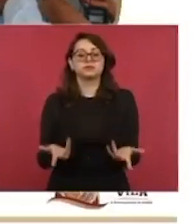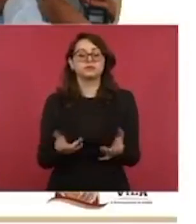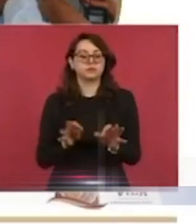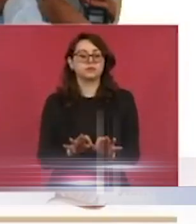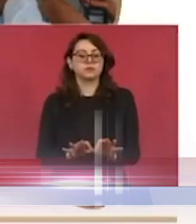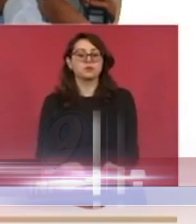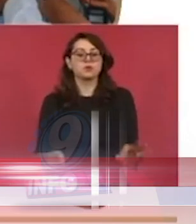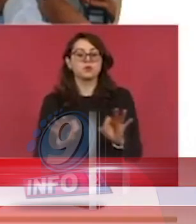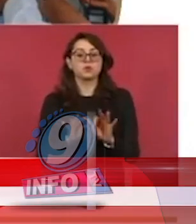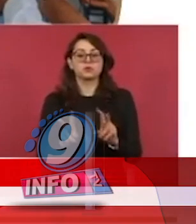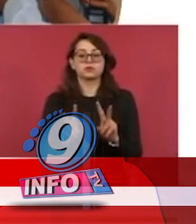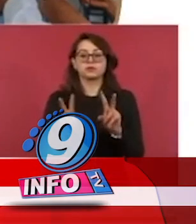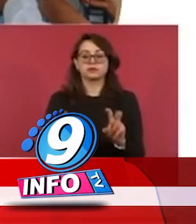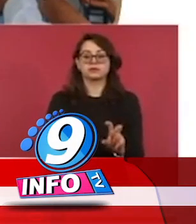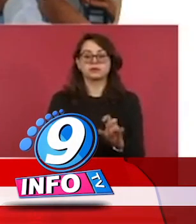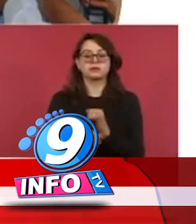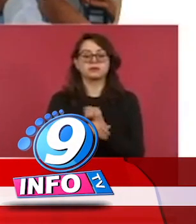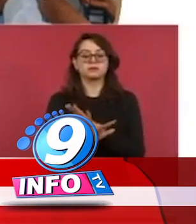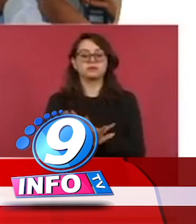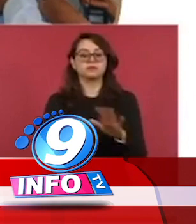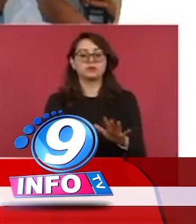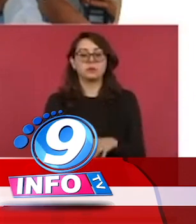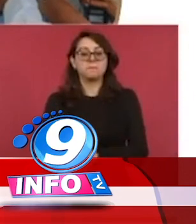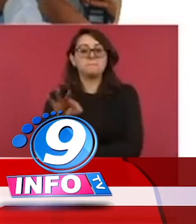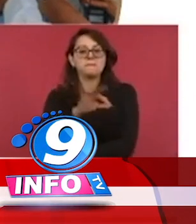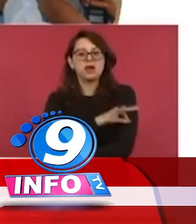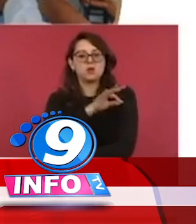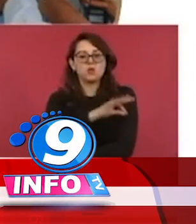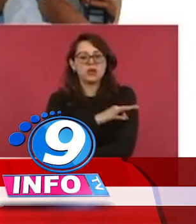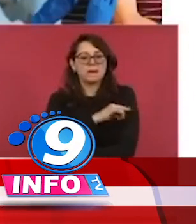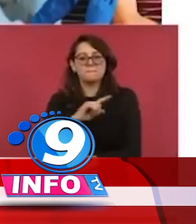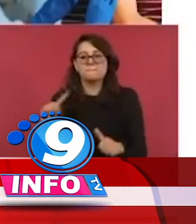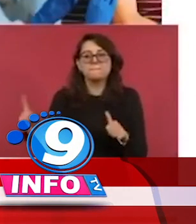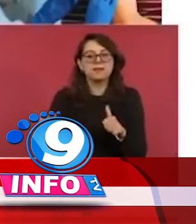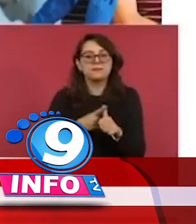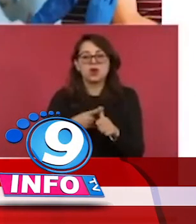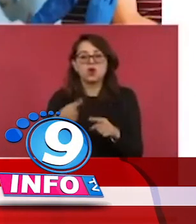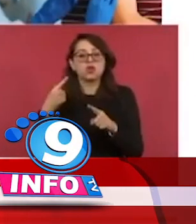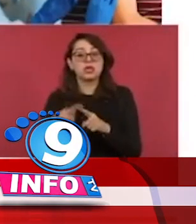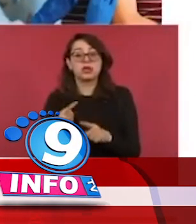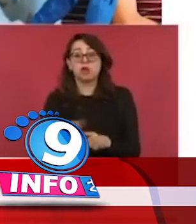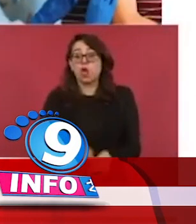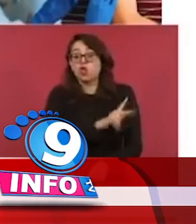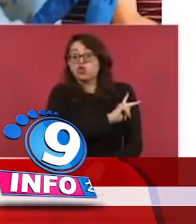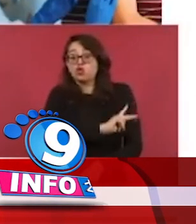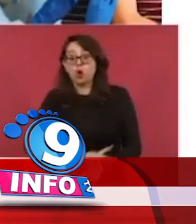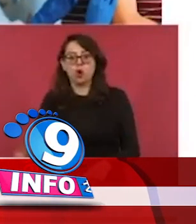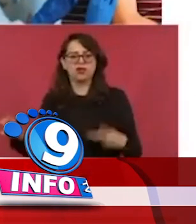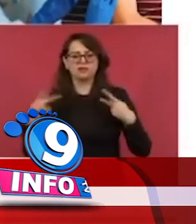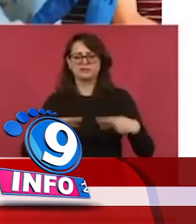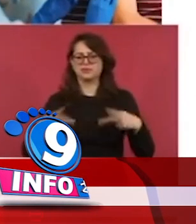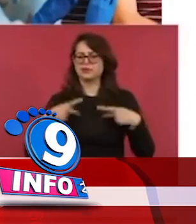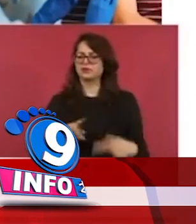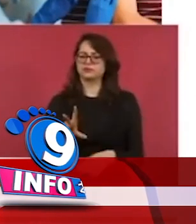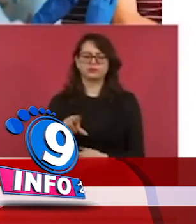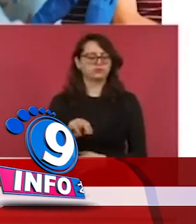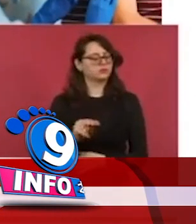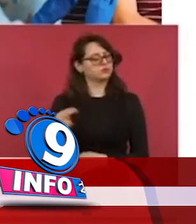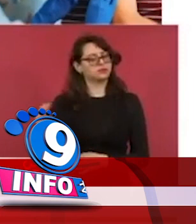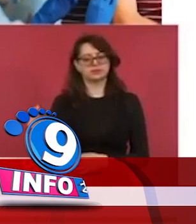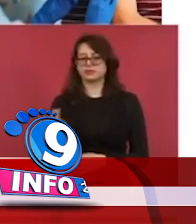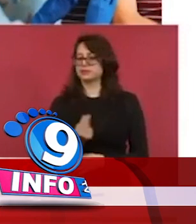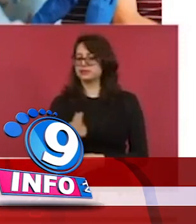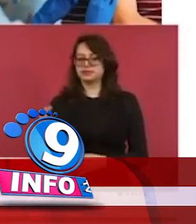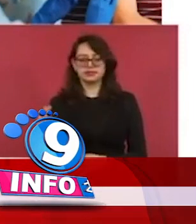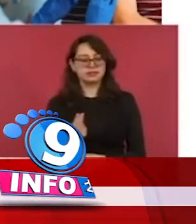a las personas y me pasa la siguiente que este tipo de vacunación no es una vacunación universal no es para todas las personas hemos